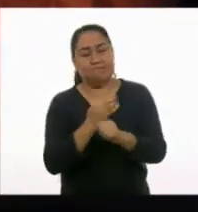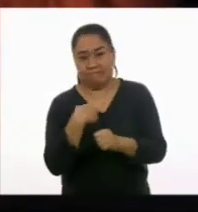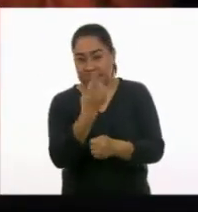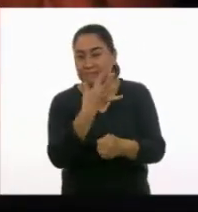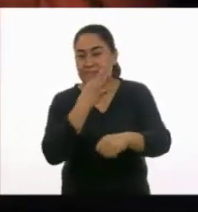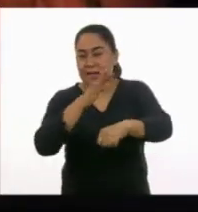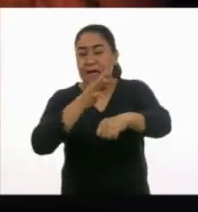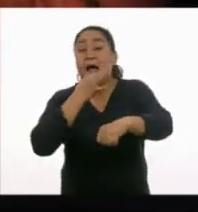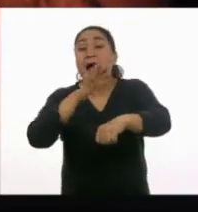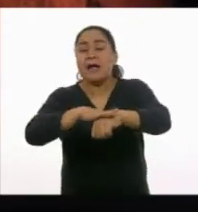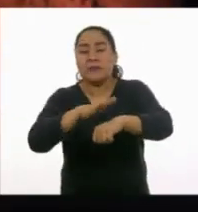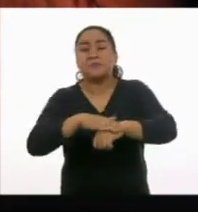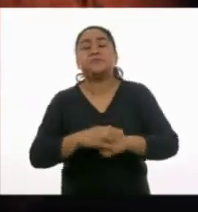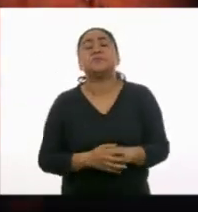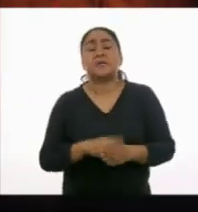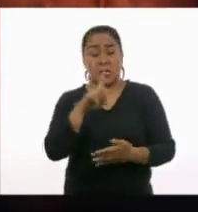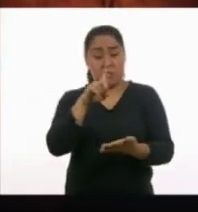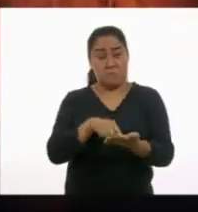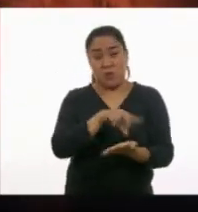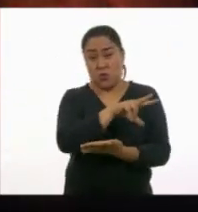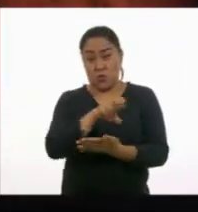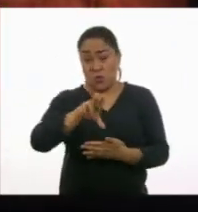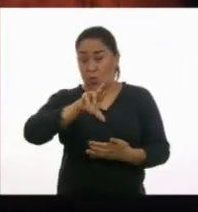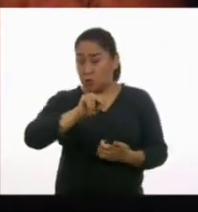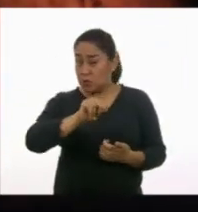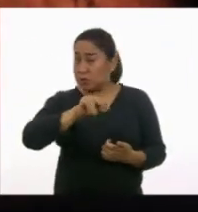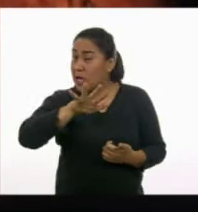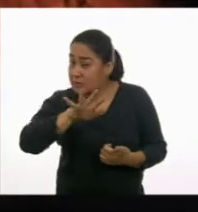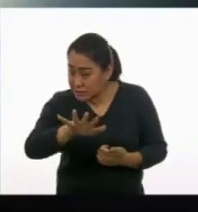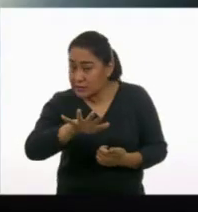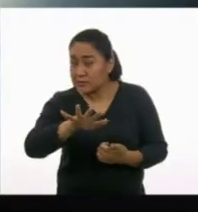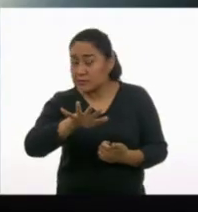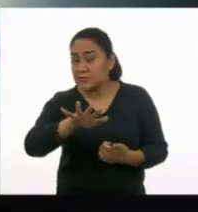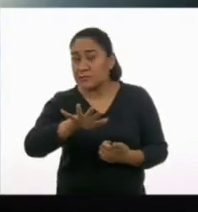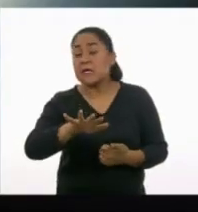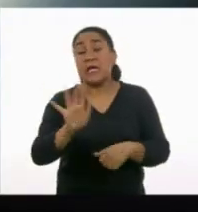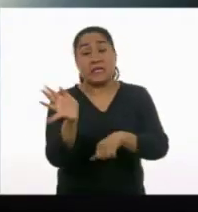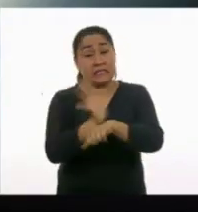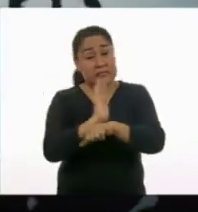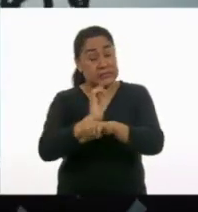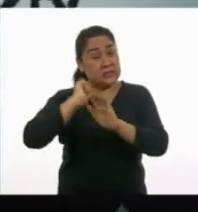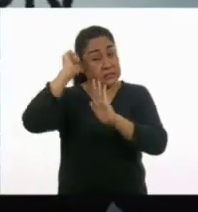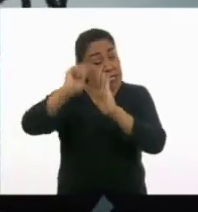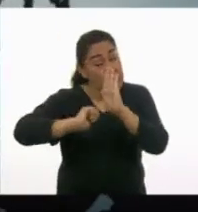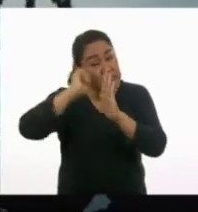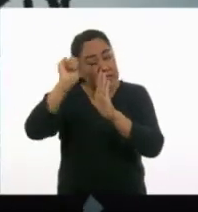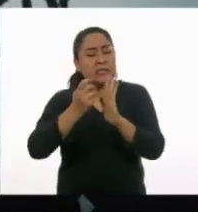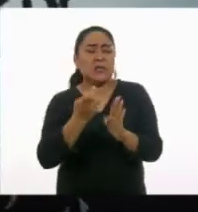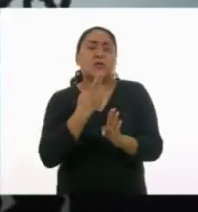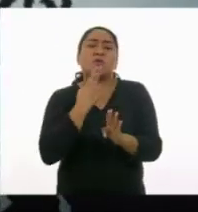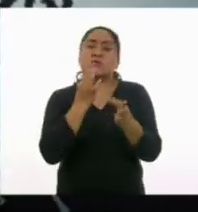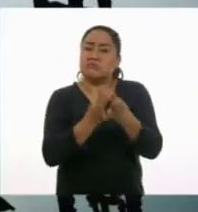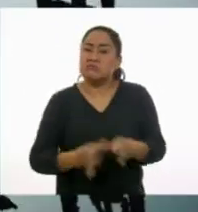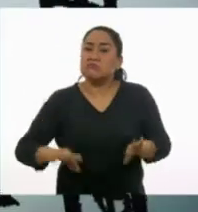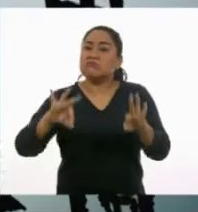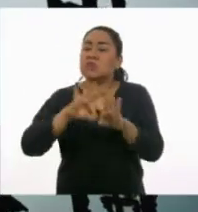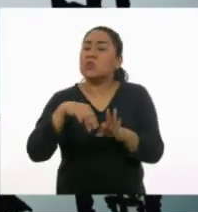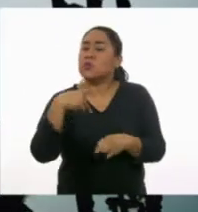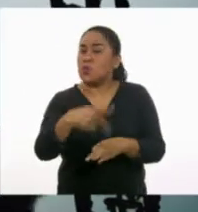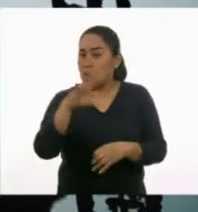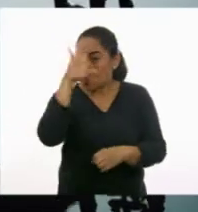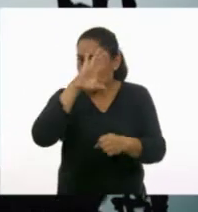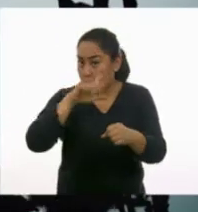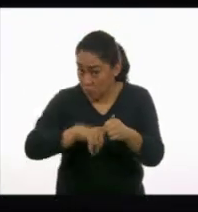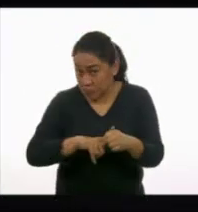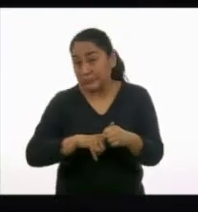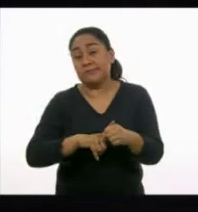Desde su intervención en 1885, el cine ha sido parte fundamental de la cultura,